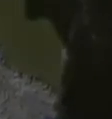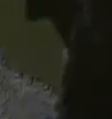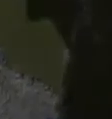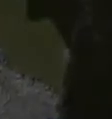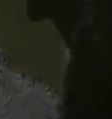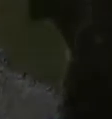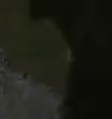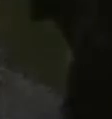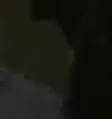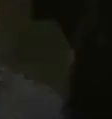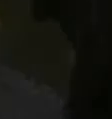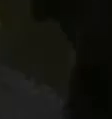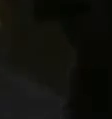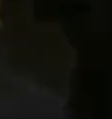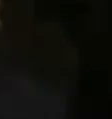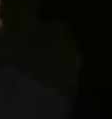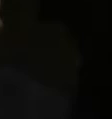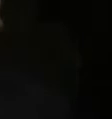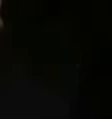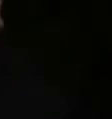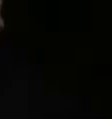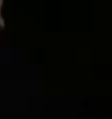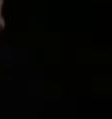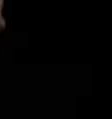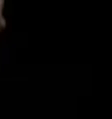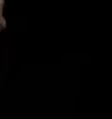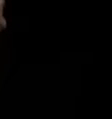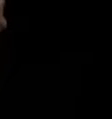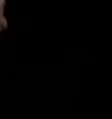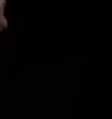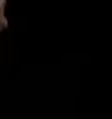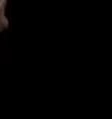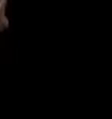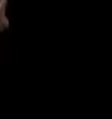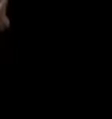El cuerpo de la botella tiene la forma de una cabeza.